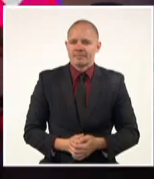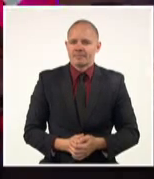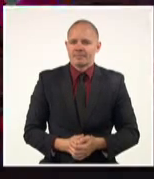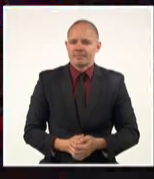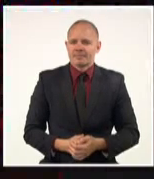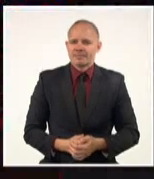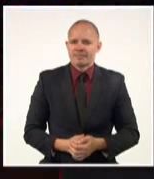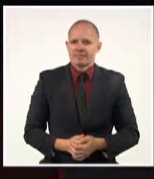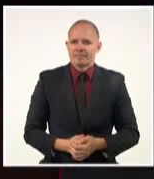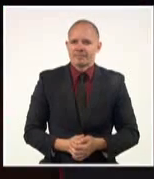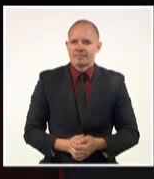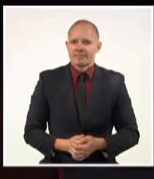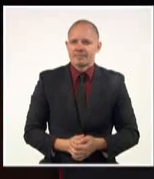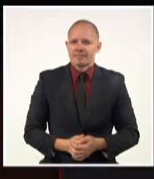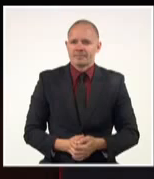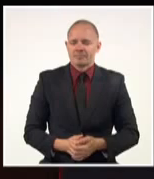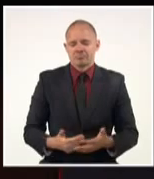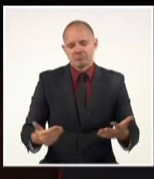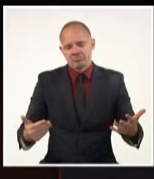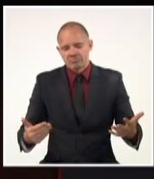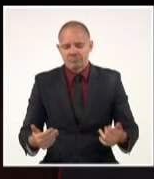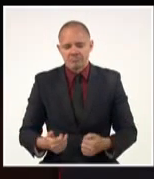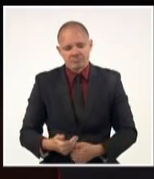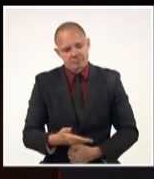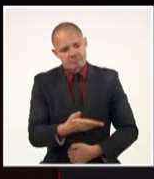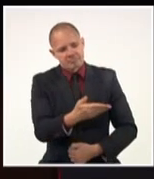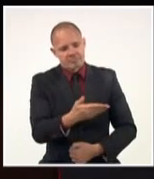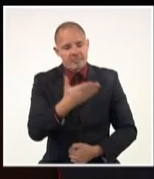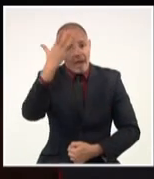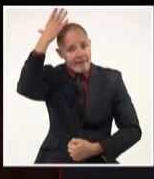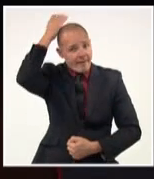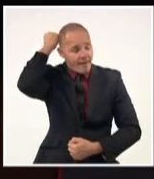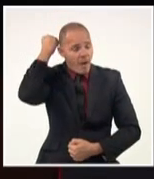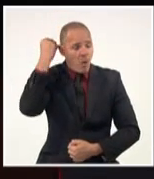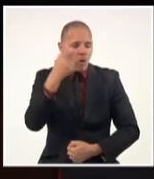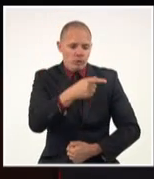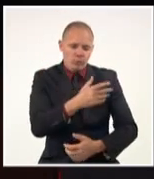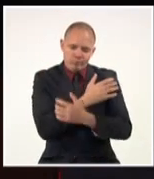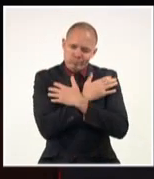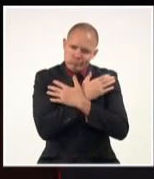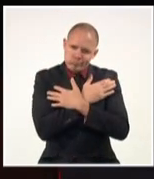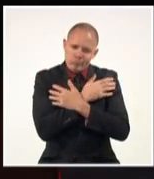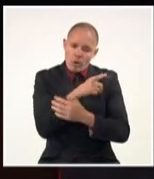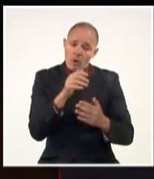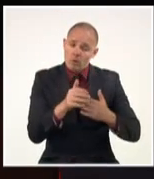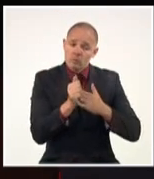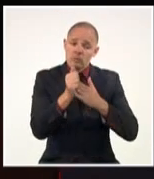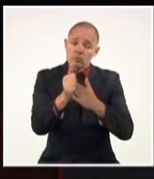querido general de ejército Raúl Castro Ruz, líder histórico de la Revolución Cubana.